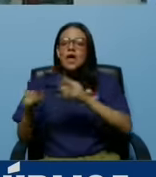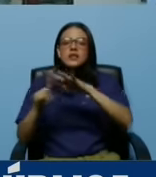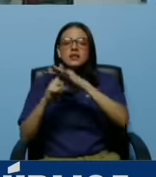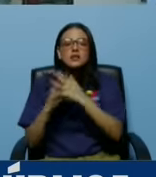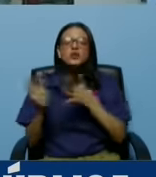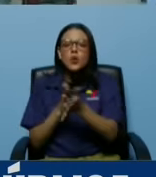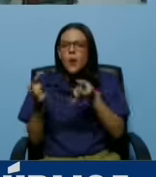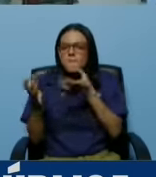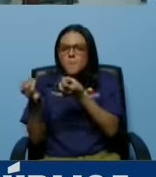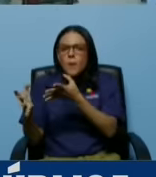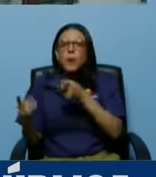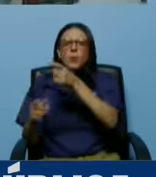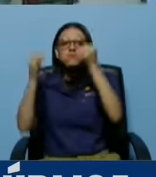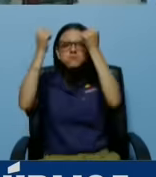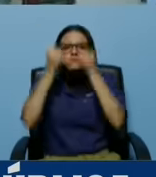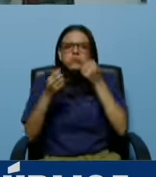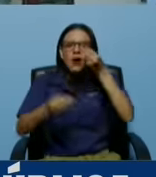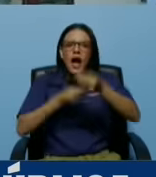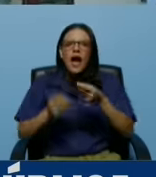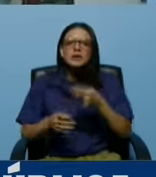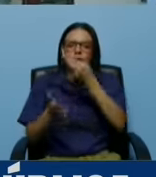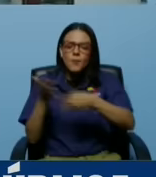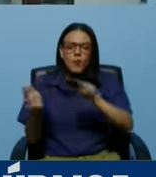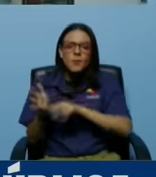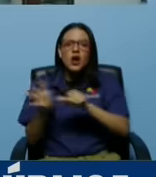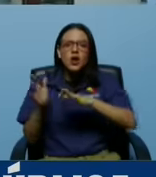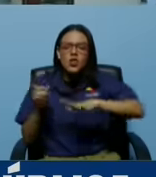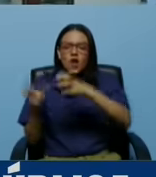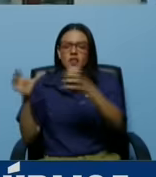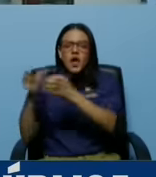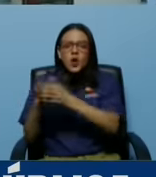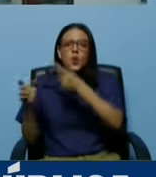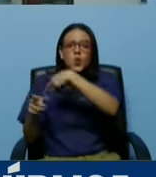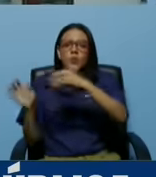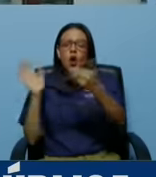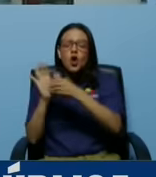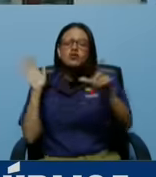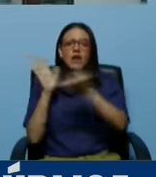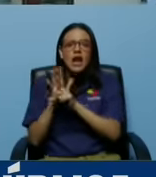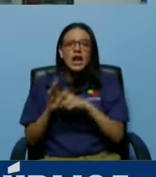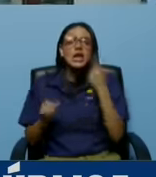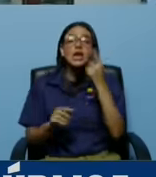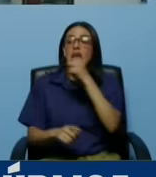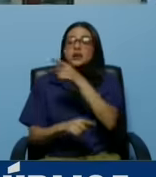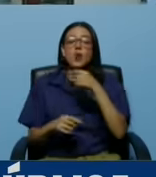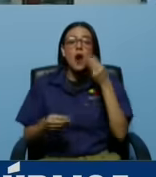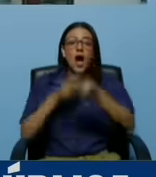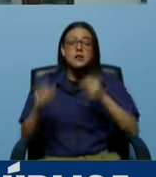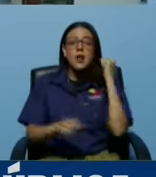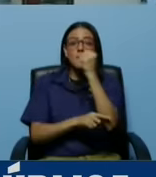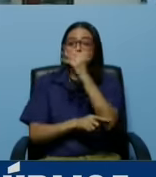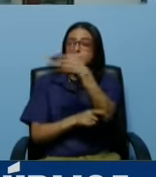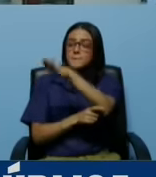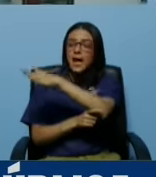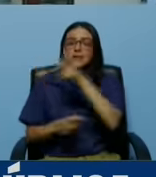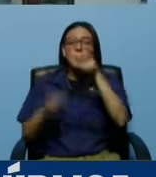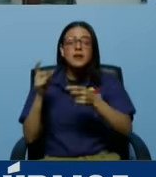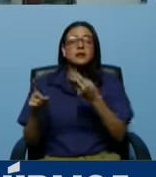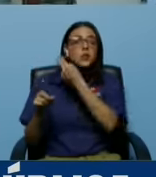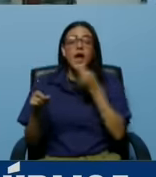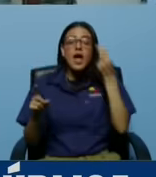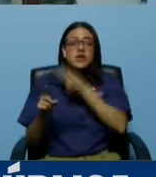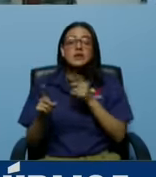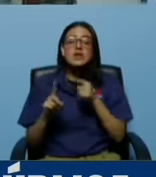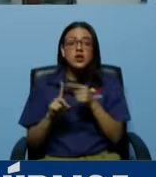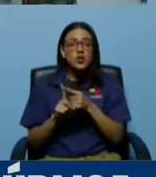criminales, donde estos grupos al margen de la ley no solo mataron venezolanos inocentes por crímenes de